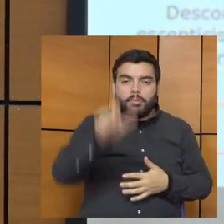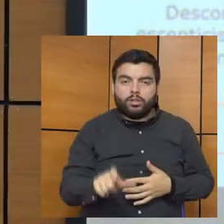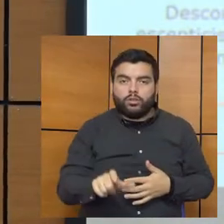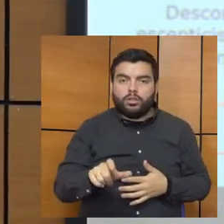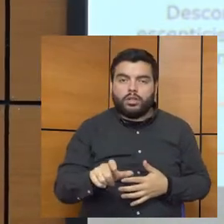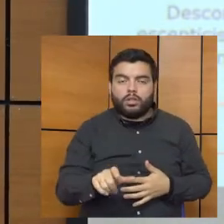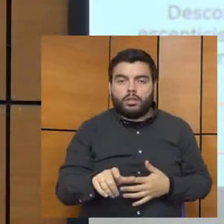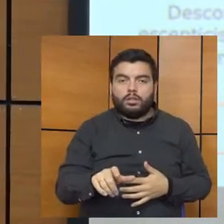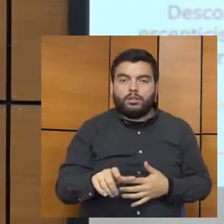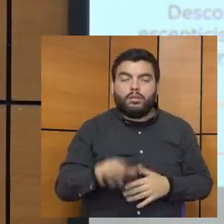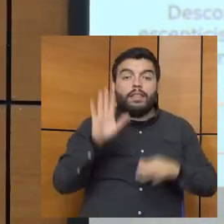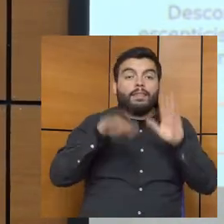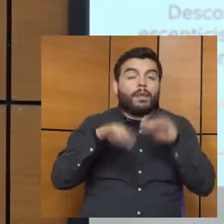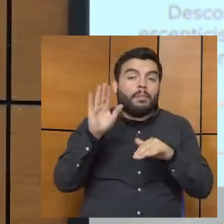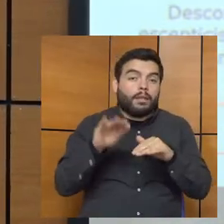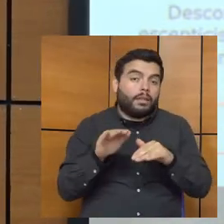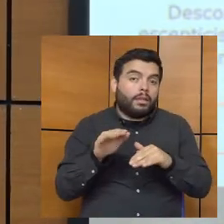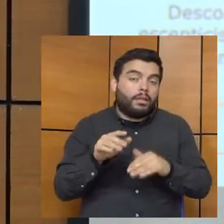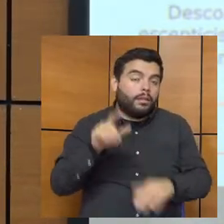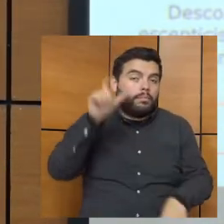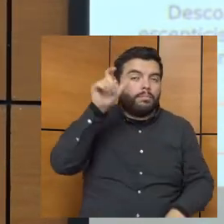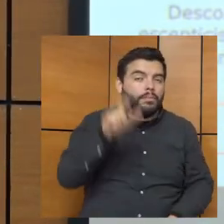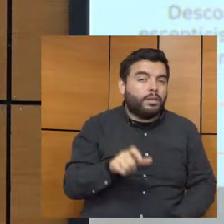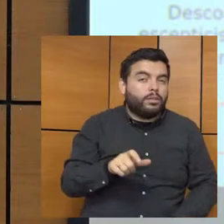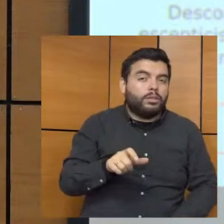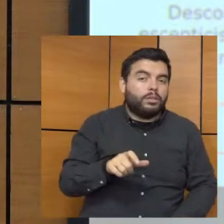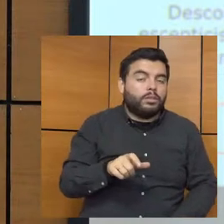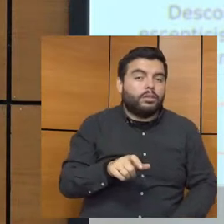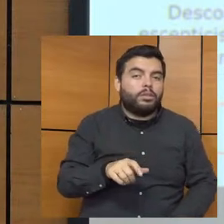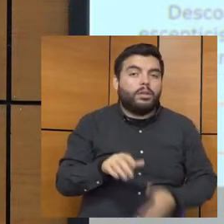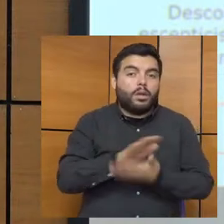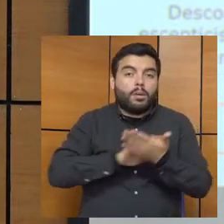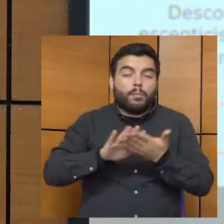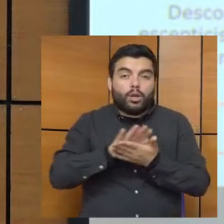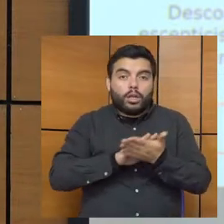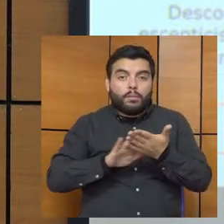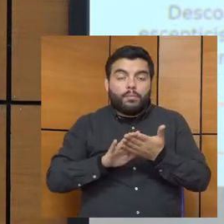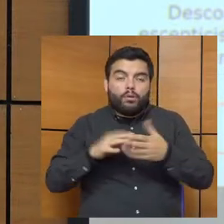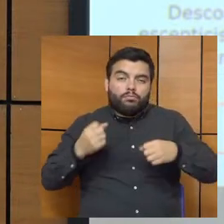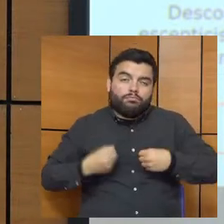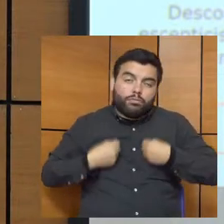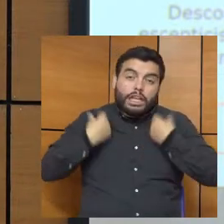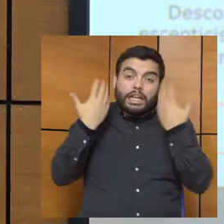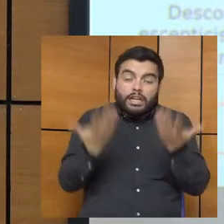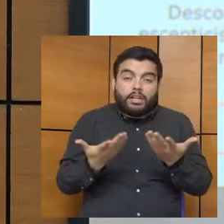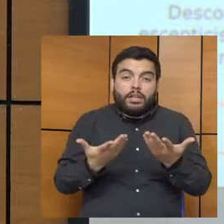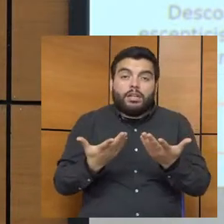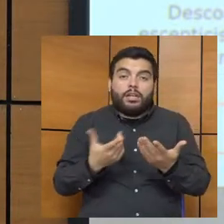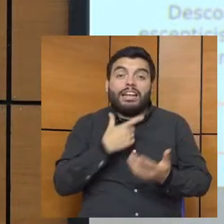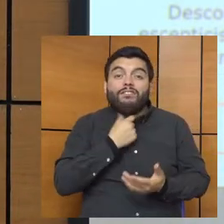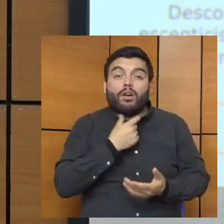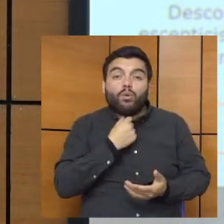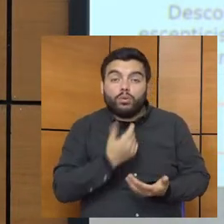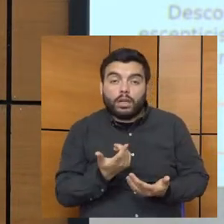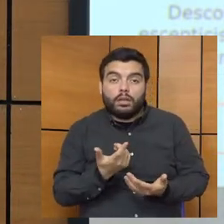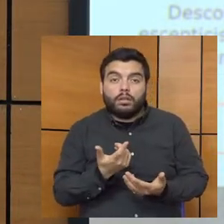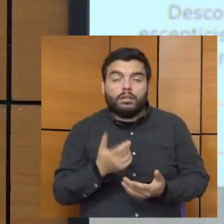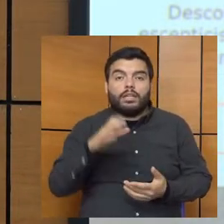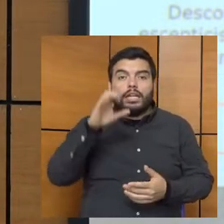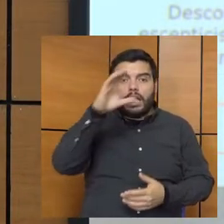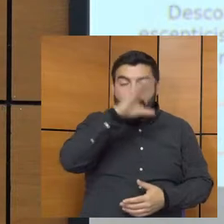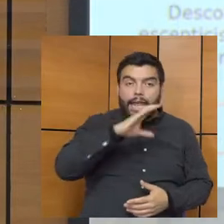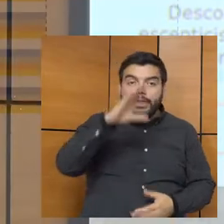cinco tipos de personas dependiendo. Hay algunas personas que van a tener mucha intención de usar tecnología de información, que aquí se llaman los